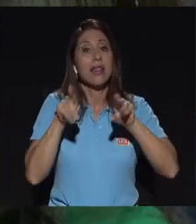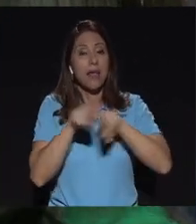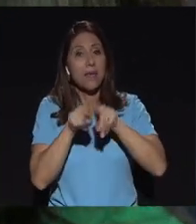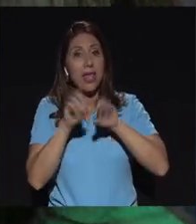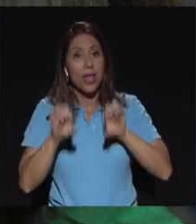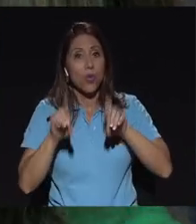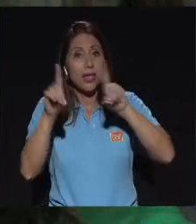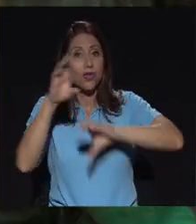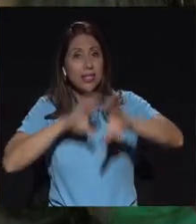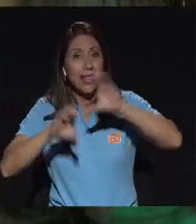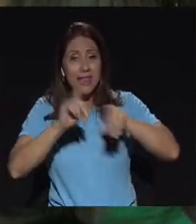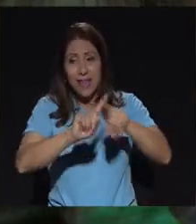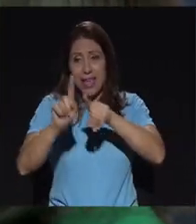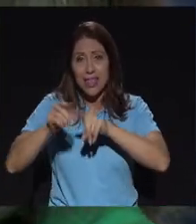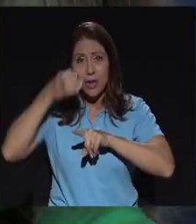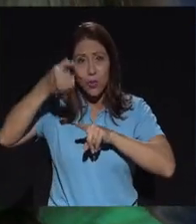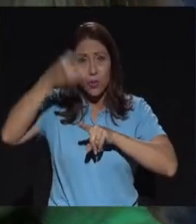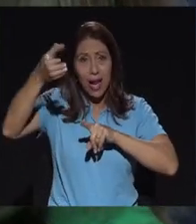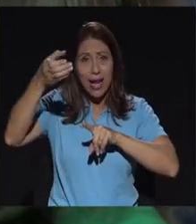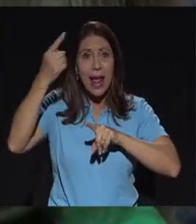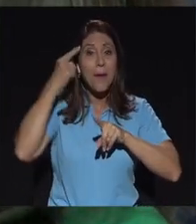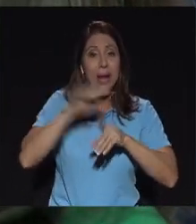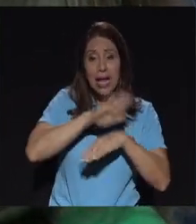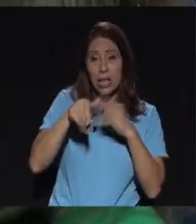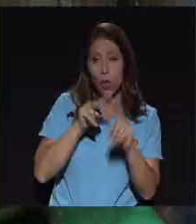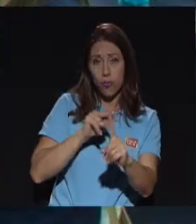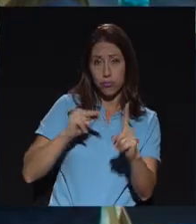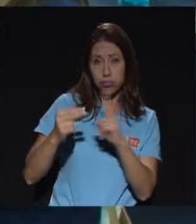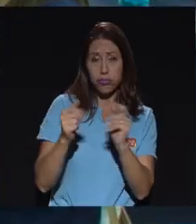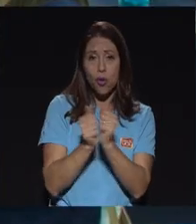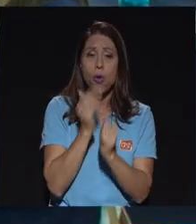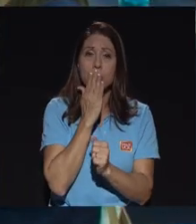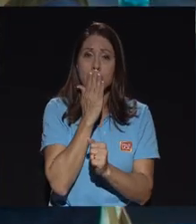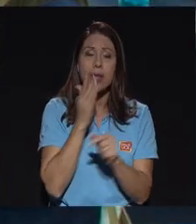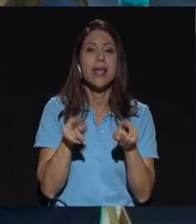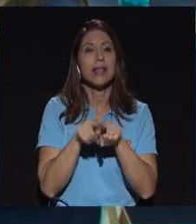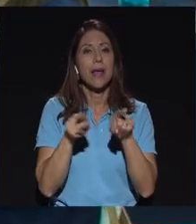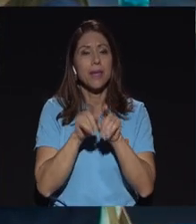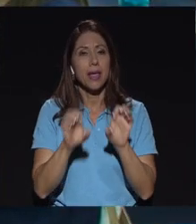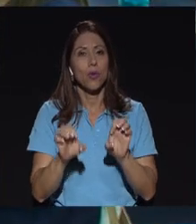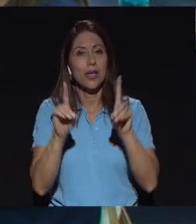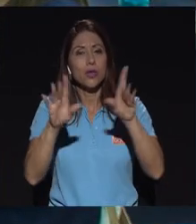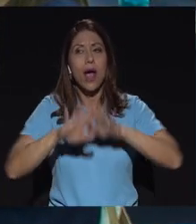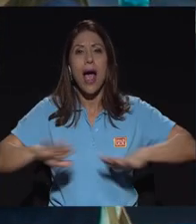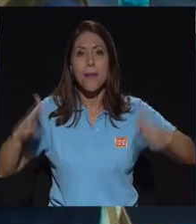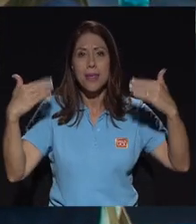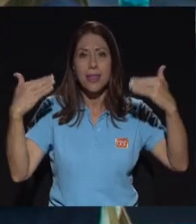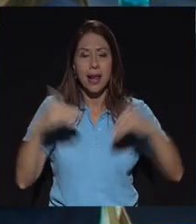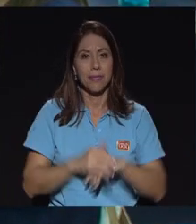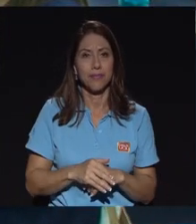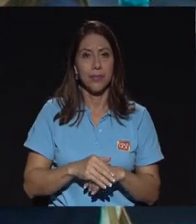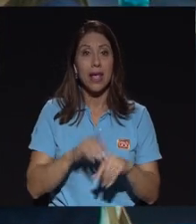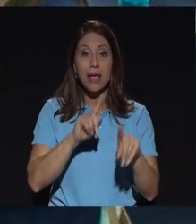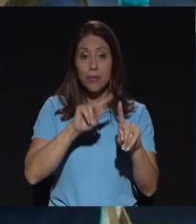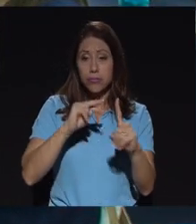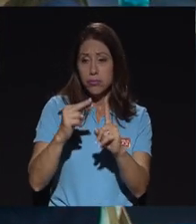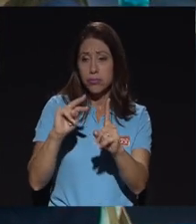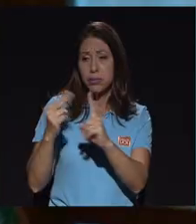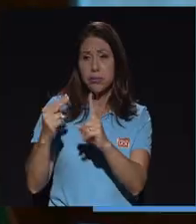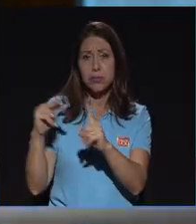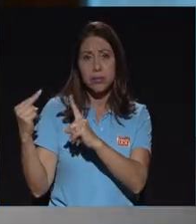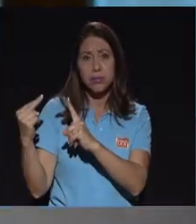que relacione los conceptos científicos con las cosmovisiones indígenas y la educación ambiental. Otra línea es de educación